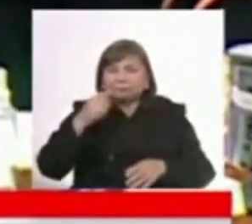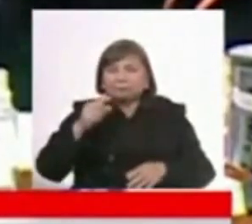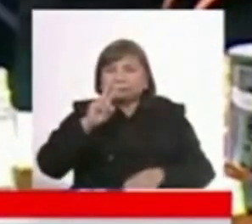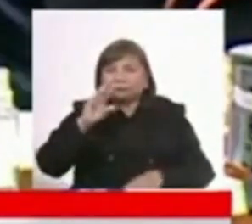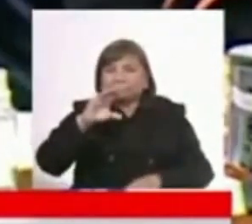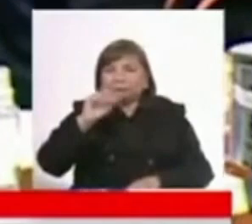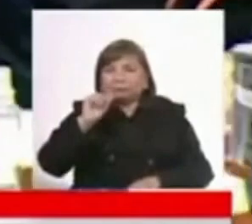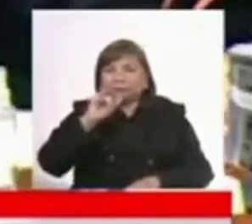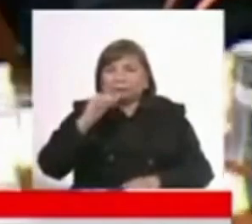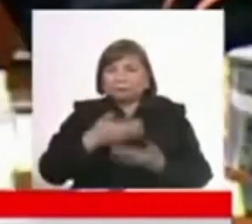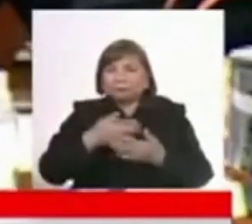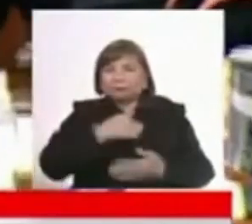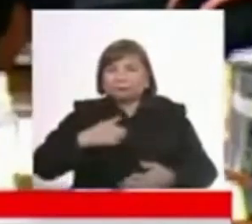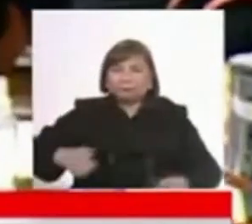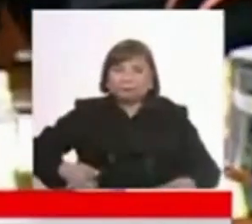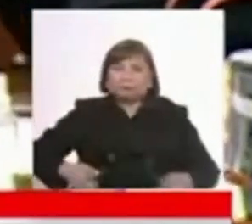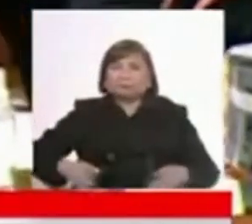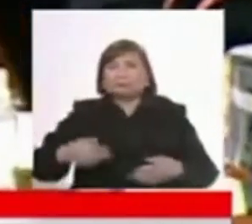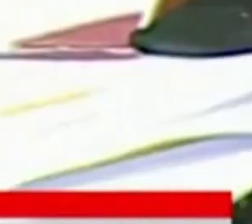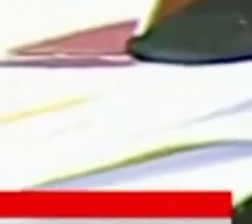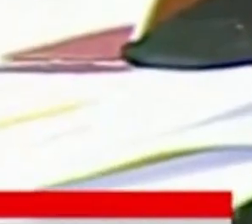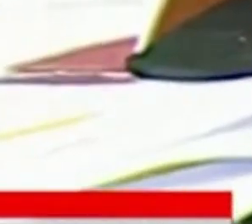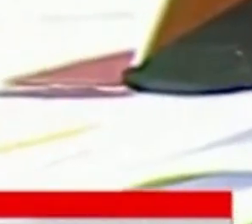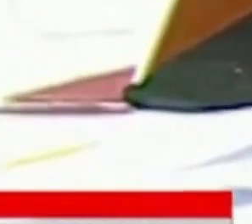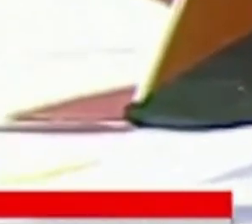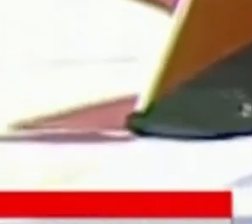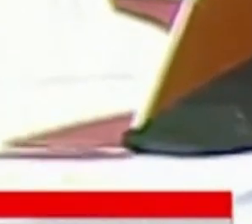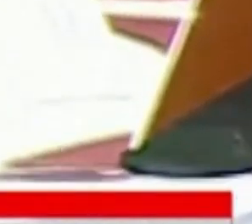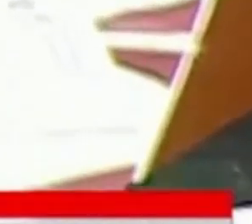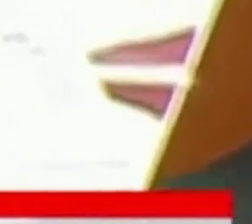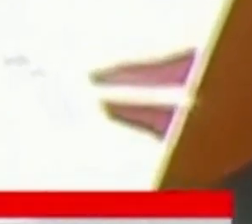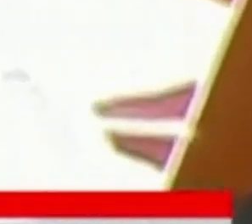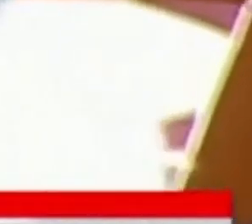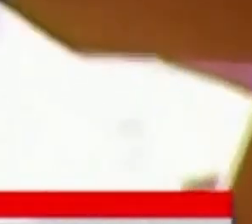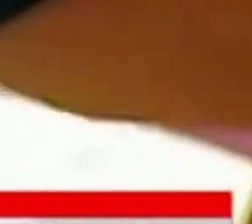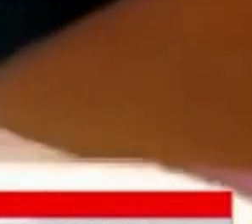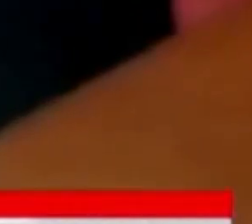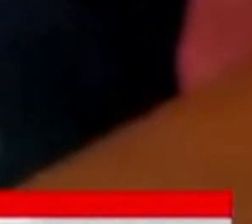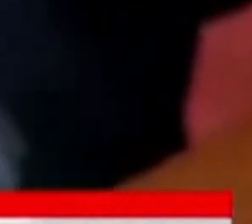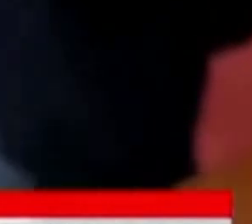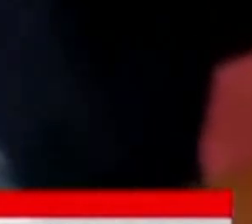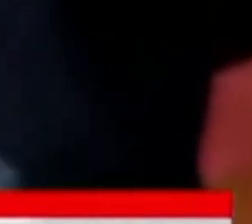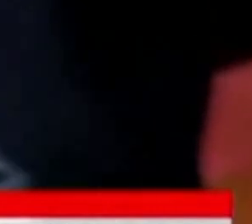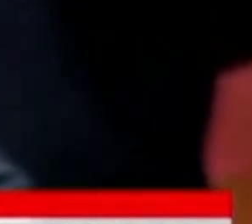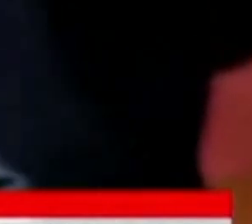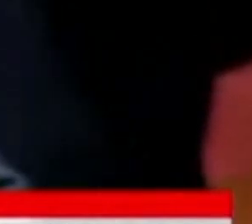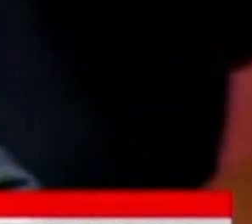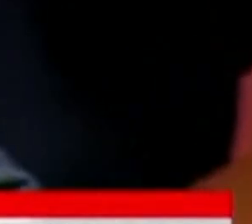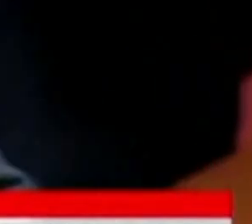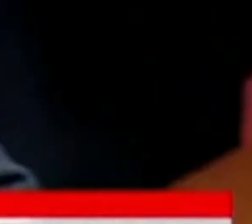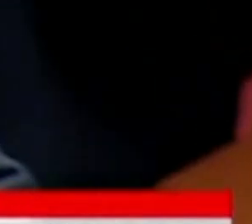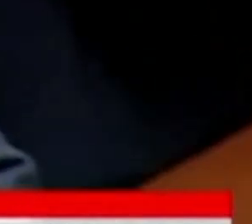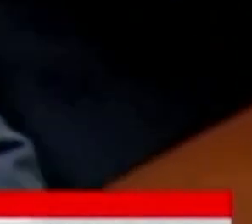policía lo intercepta lo desmontan del carro oficial lo meten en un Jean de la policía delante de todo el mundo en plena calle